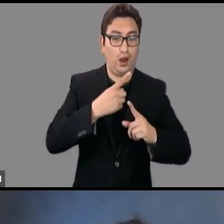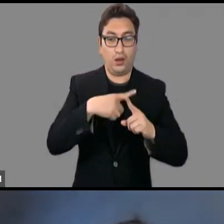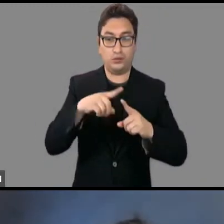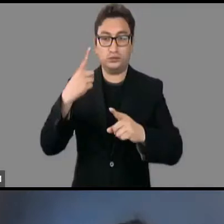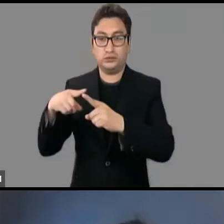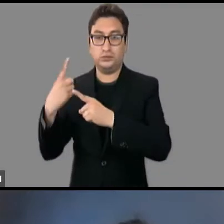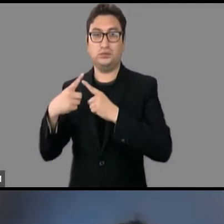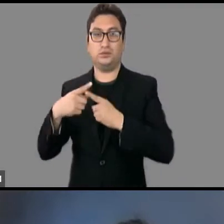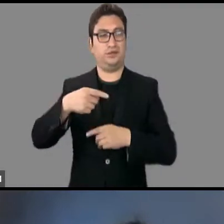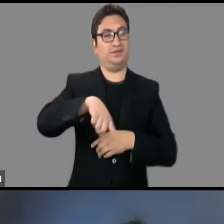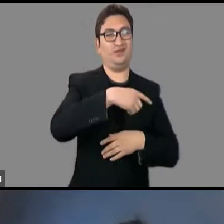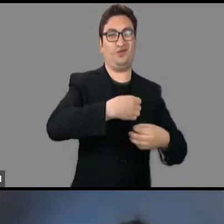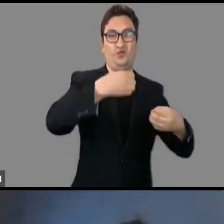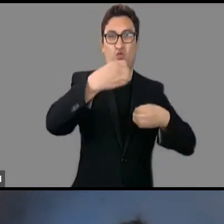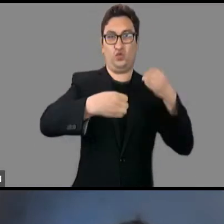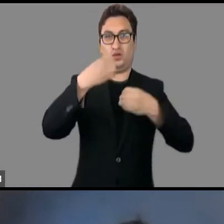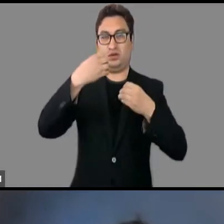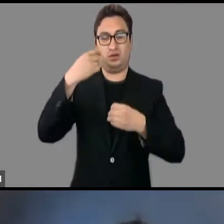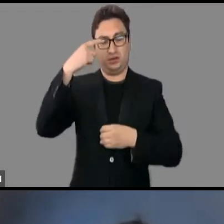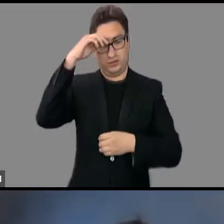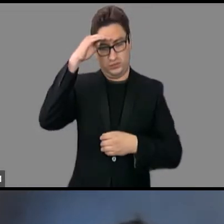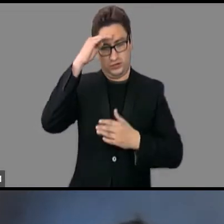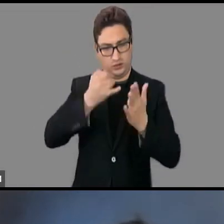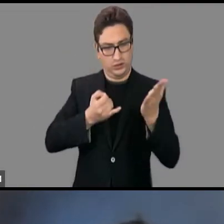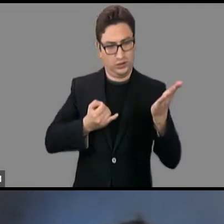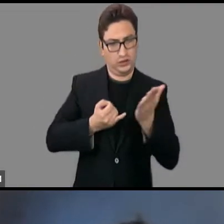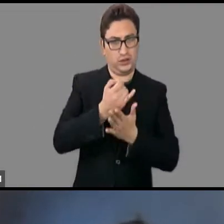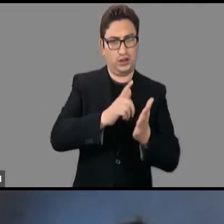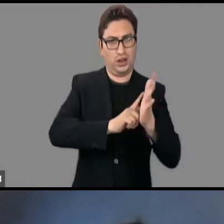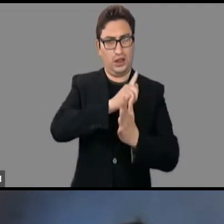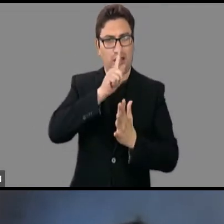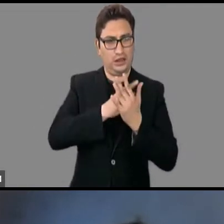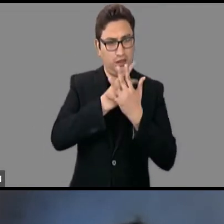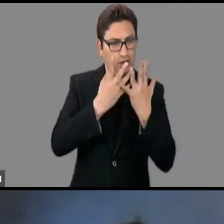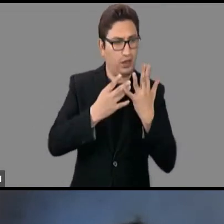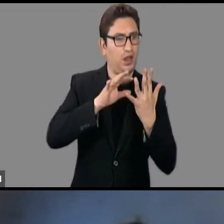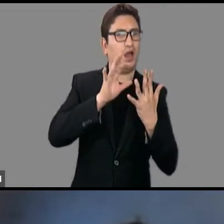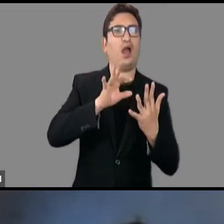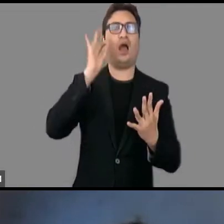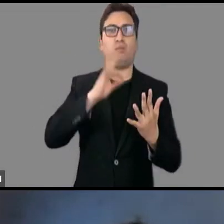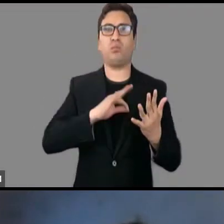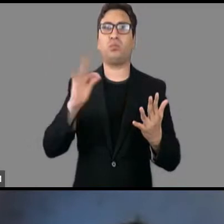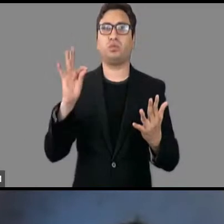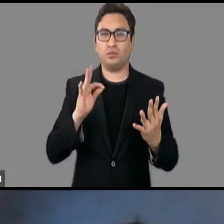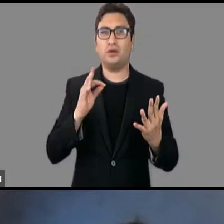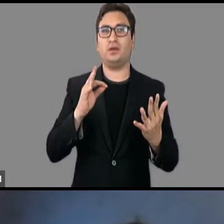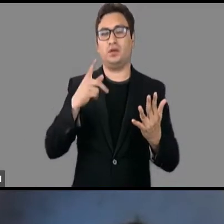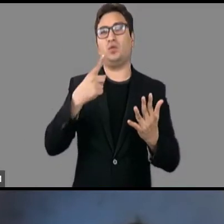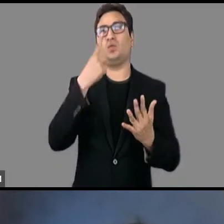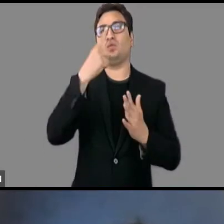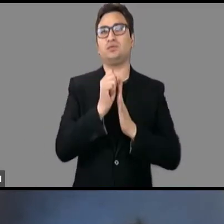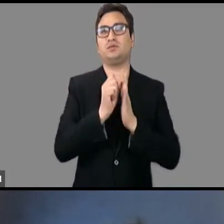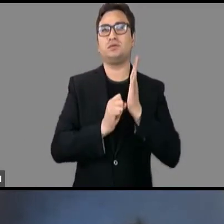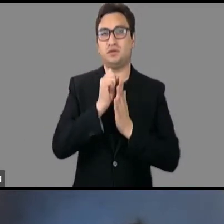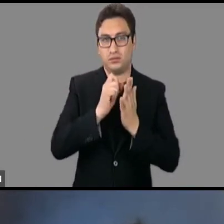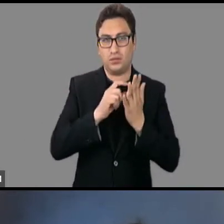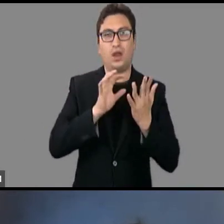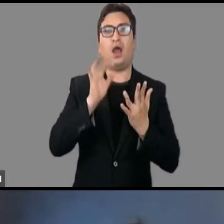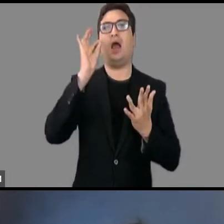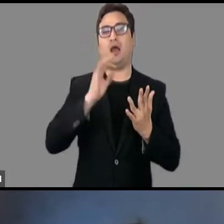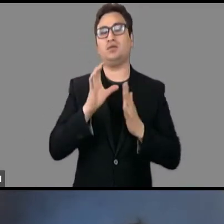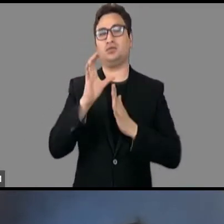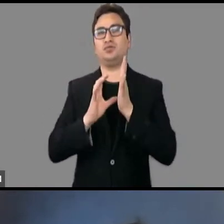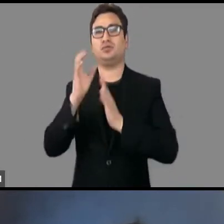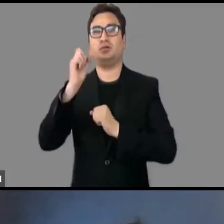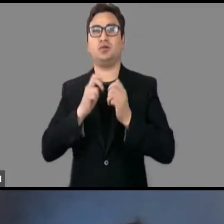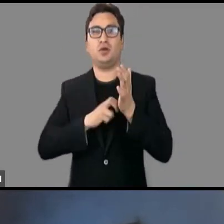los jueces y magistrados en aplicación de un sistema jurídico, no de normas, sino de sistema jurídico. Es una carta que tenemos más a la mano para